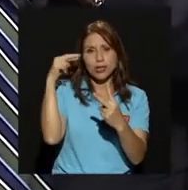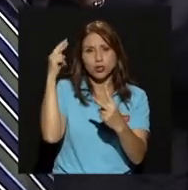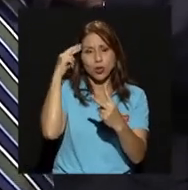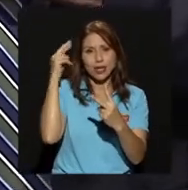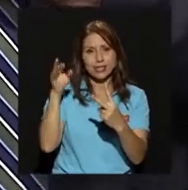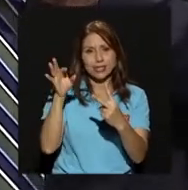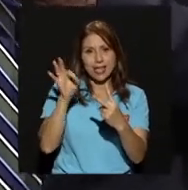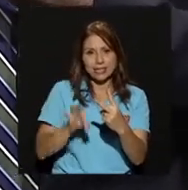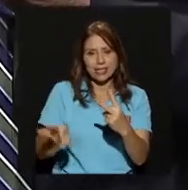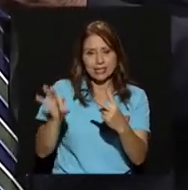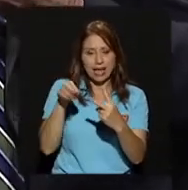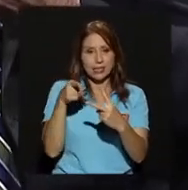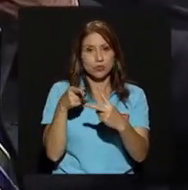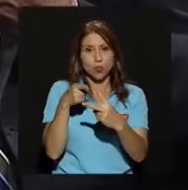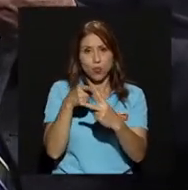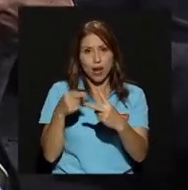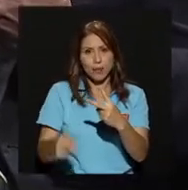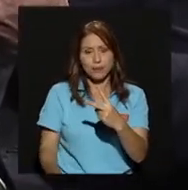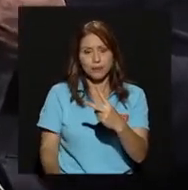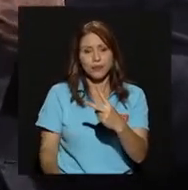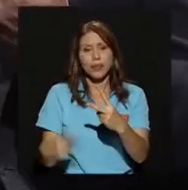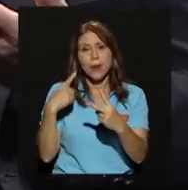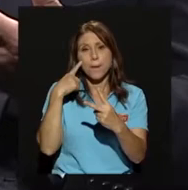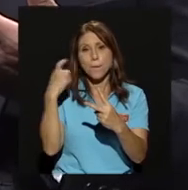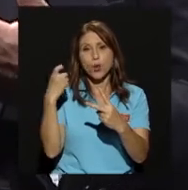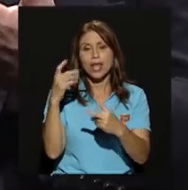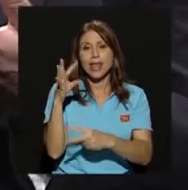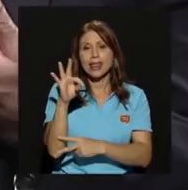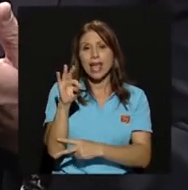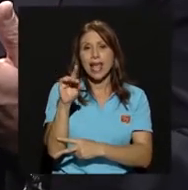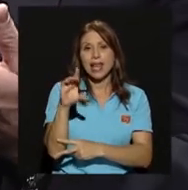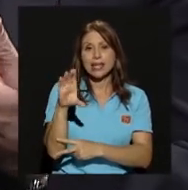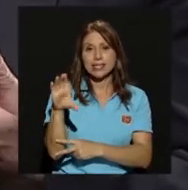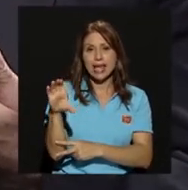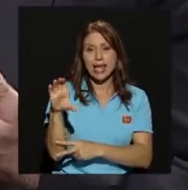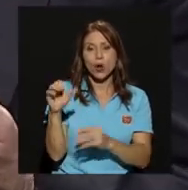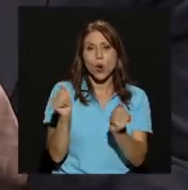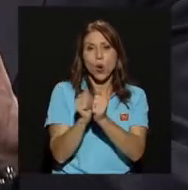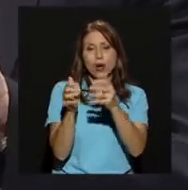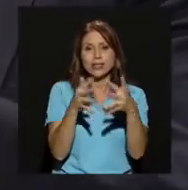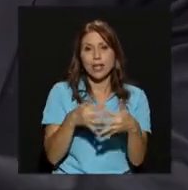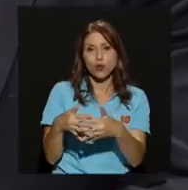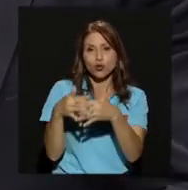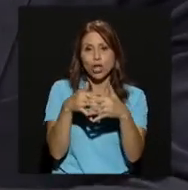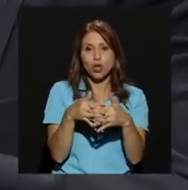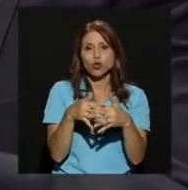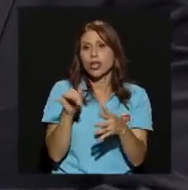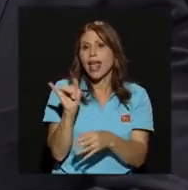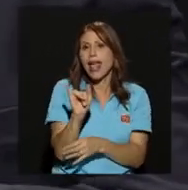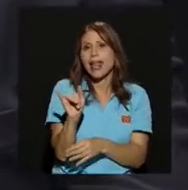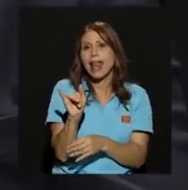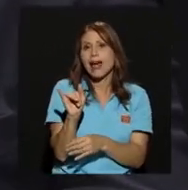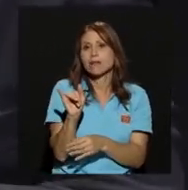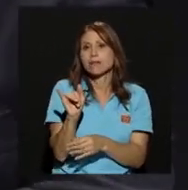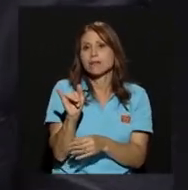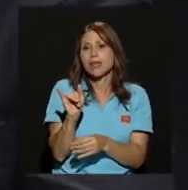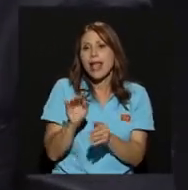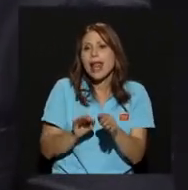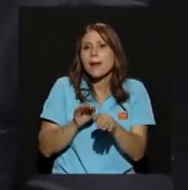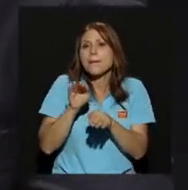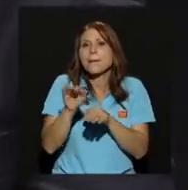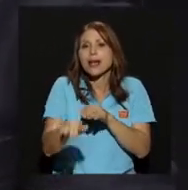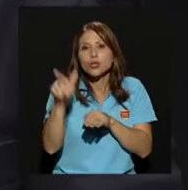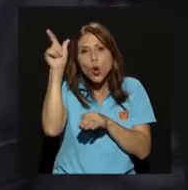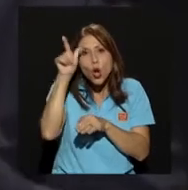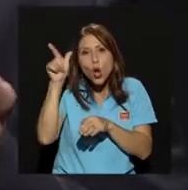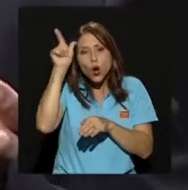una porque el tlc con eeuu era el paso lógico que el país debía dar